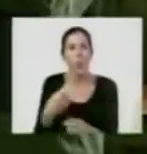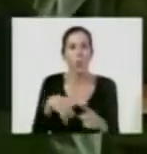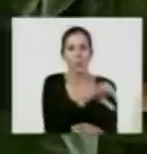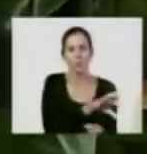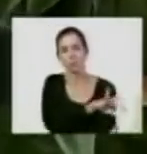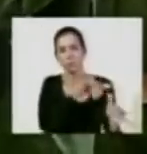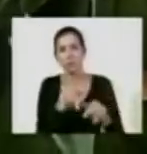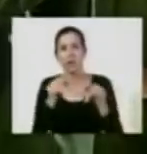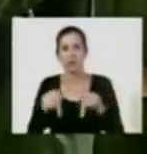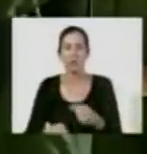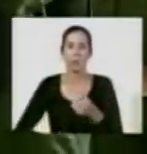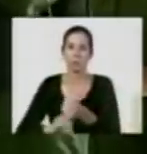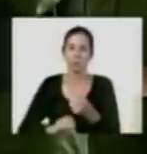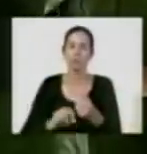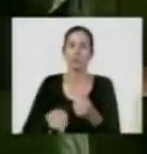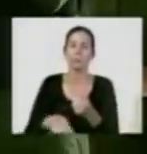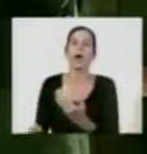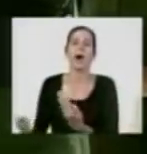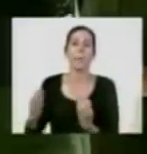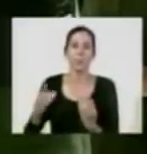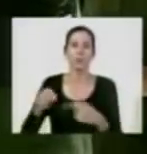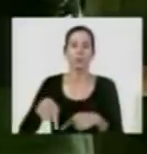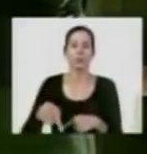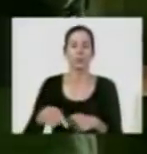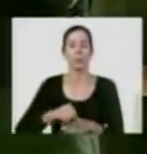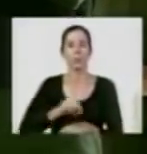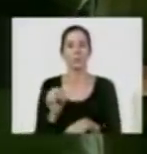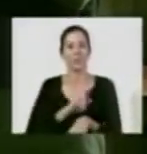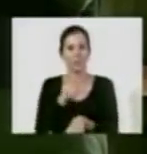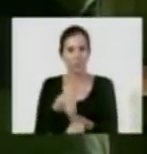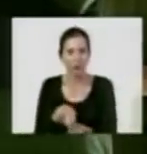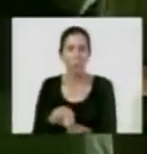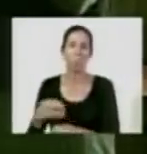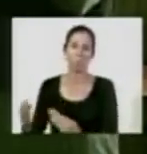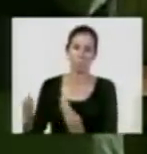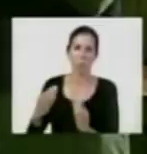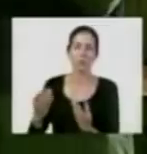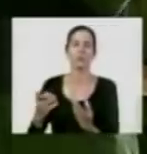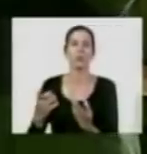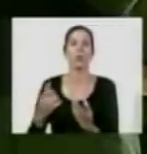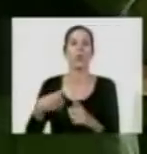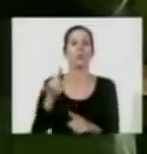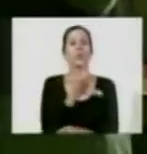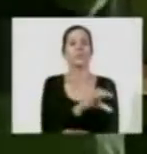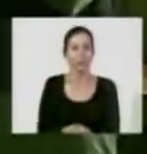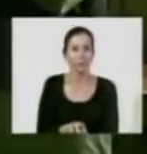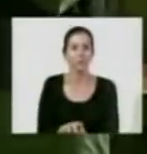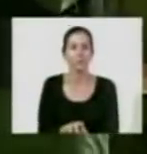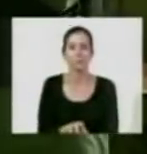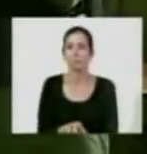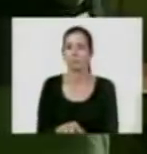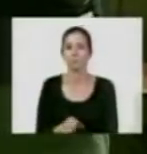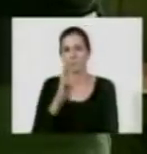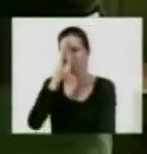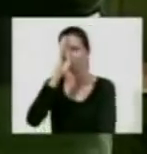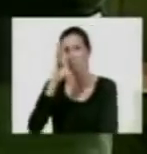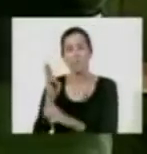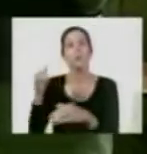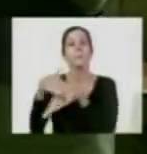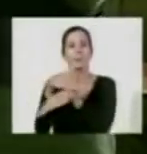al igual que hemos recibido también apoyo de la Policía Nacional Bolivariana de otros estados, en coordinación directa con el Ministerio de